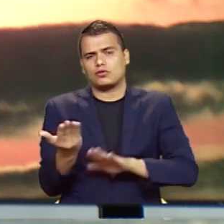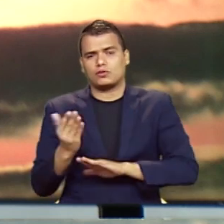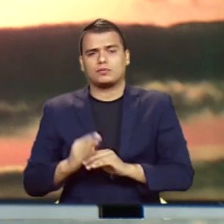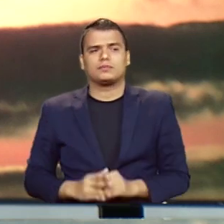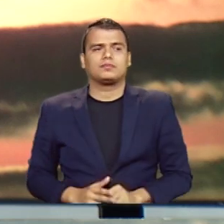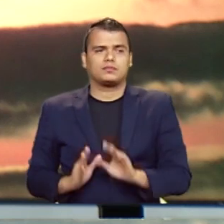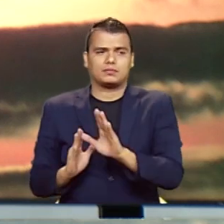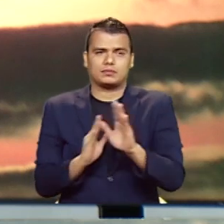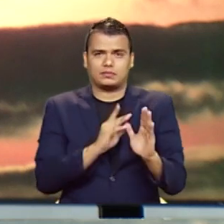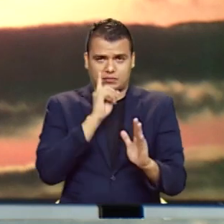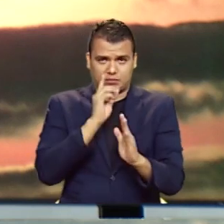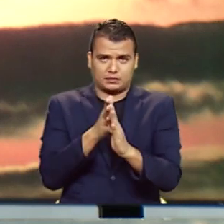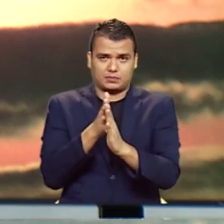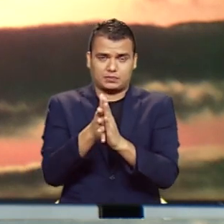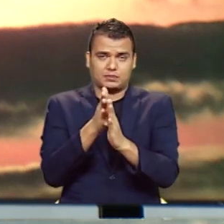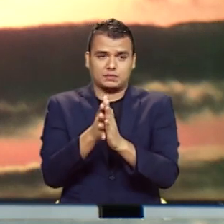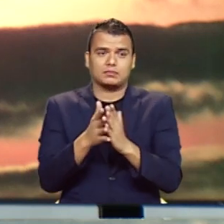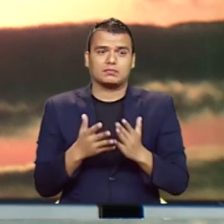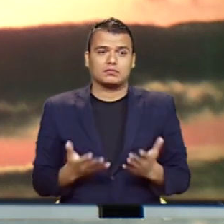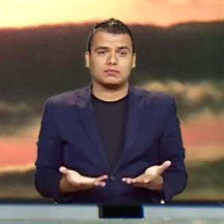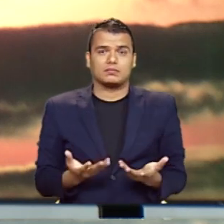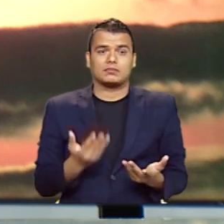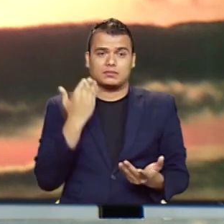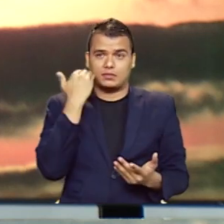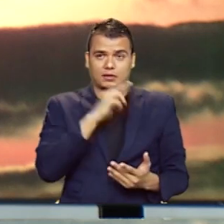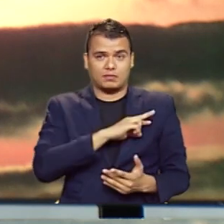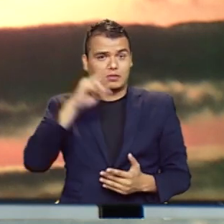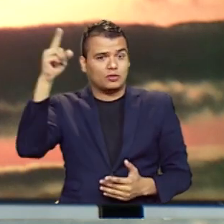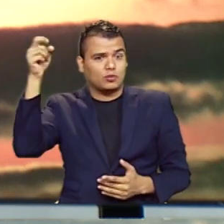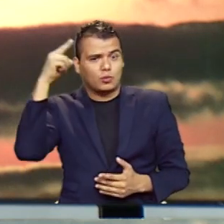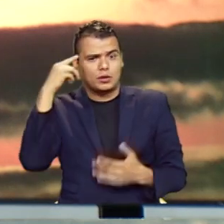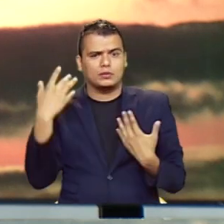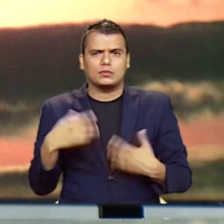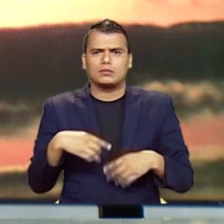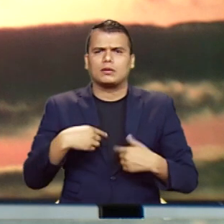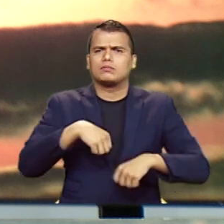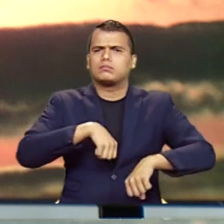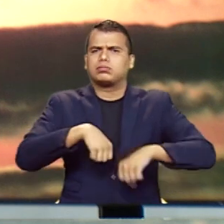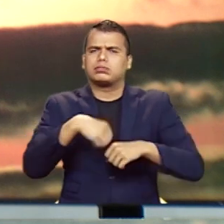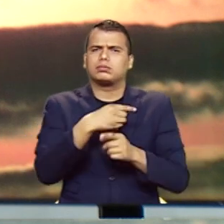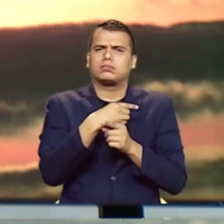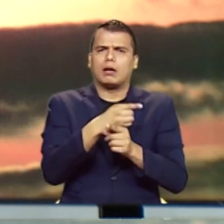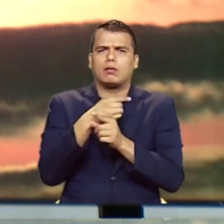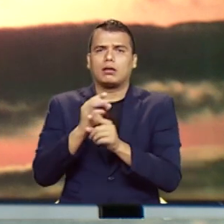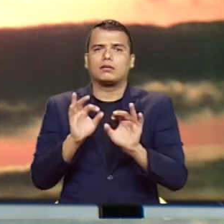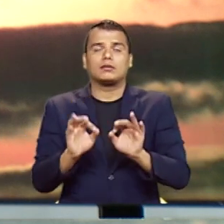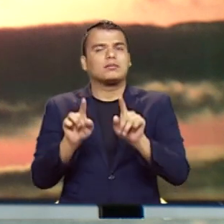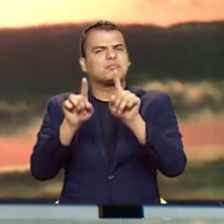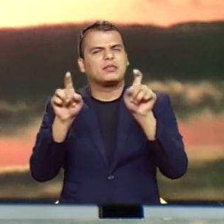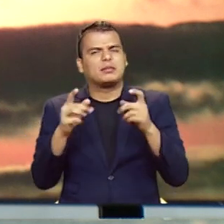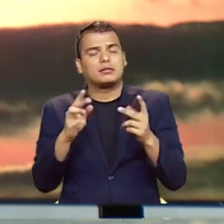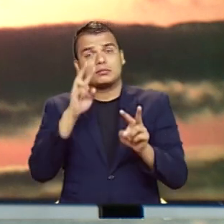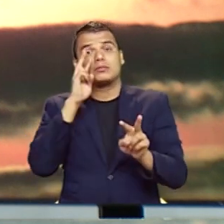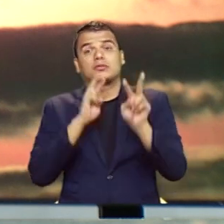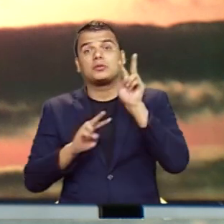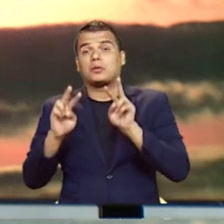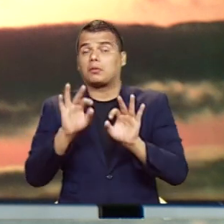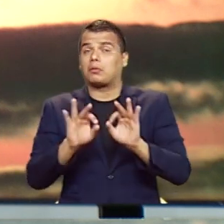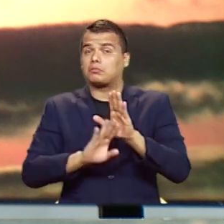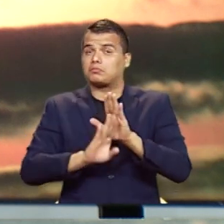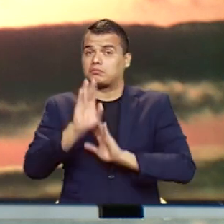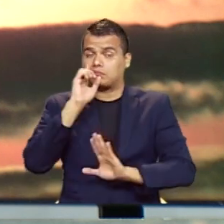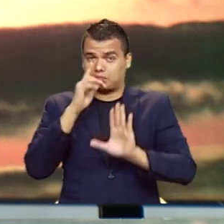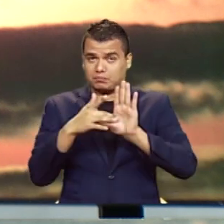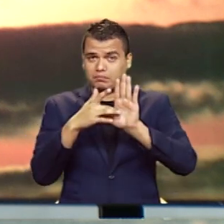Cerramos este primer bloque informativo con los logros de la gobernadora Dilian Francisca Toro. En el campo turístico deja un balance positivo y de progreso para